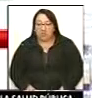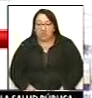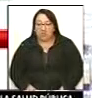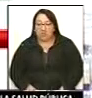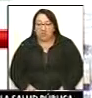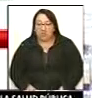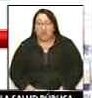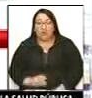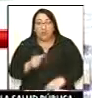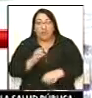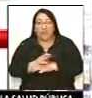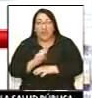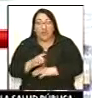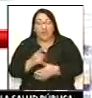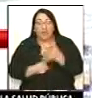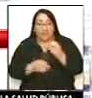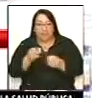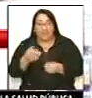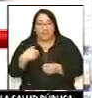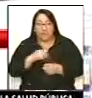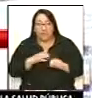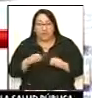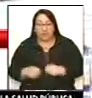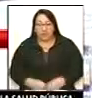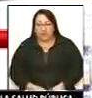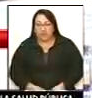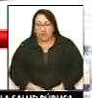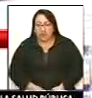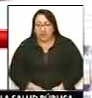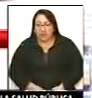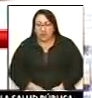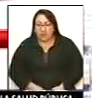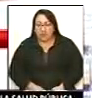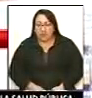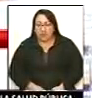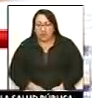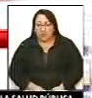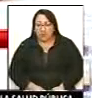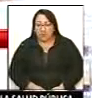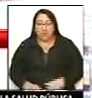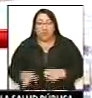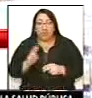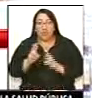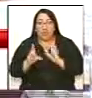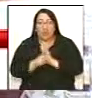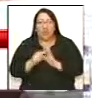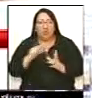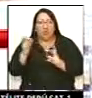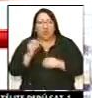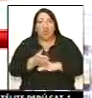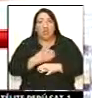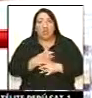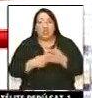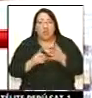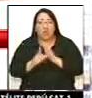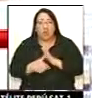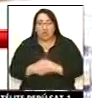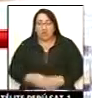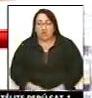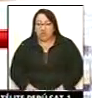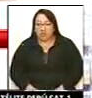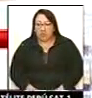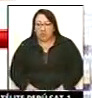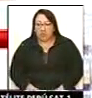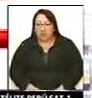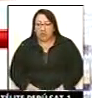posiciones y recomendaciones que nosotros haríamos es que sean dos leyes y no una ley. Por ahí también he escuchado decir, lo que pasa es que luego la